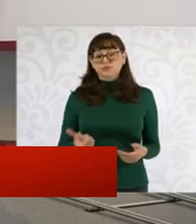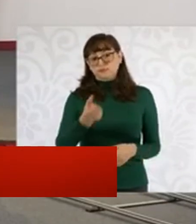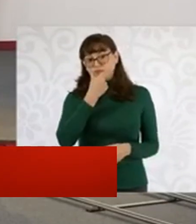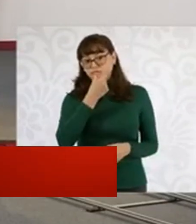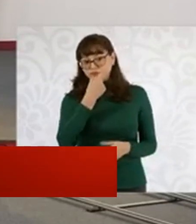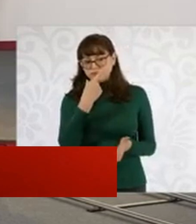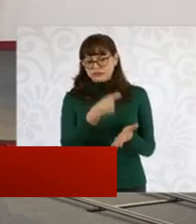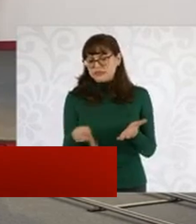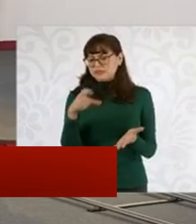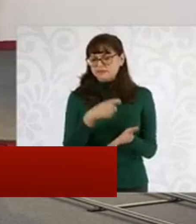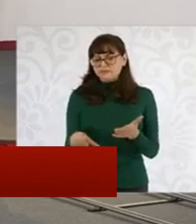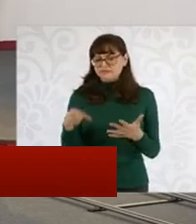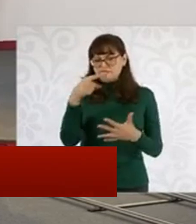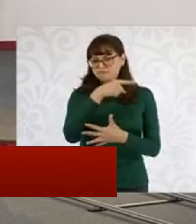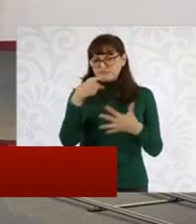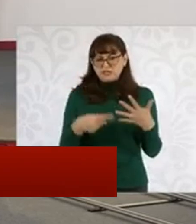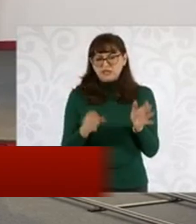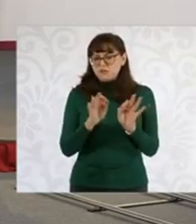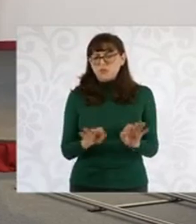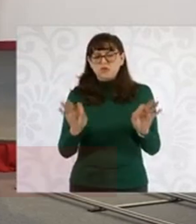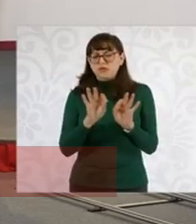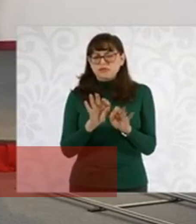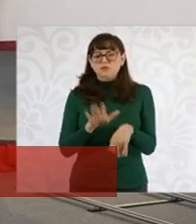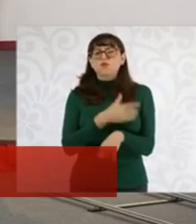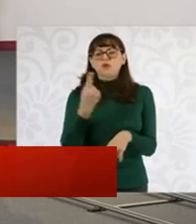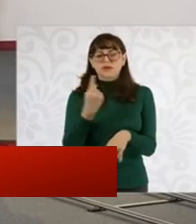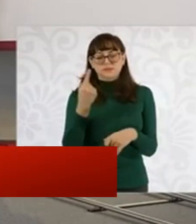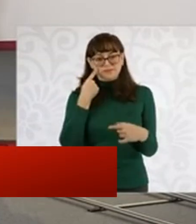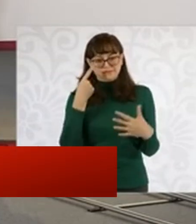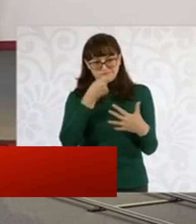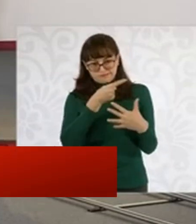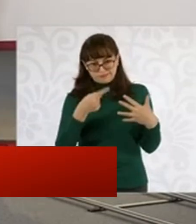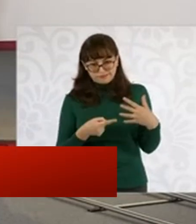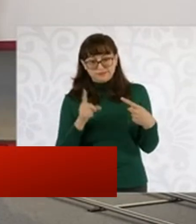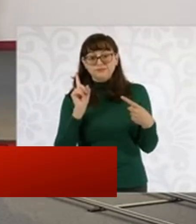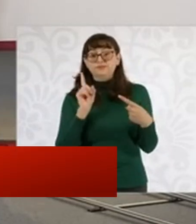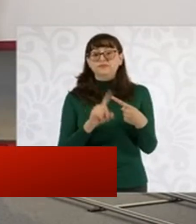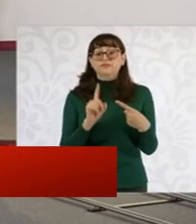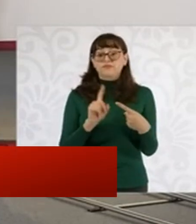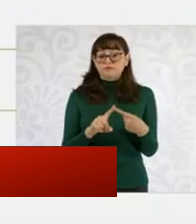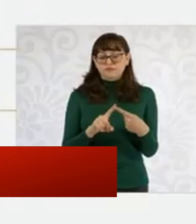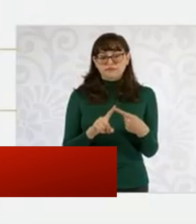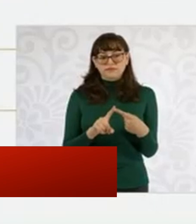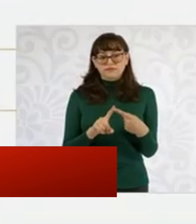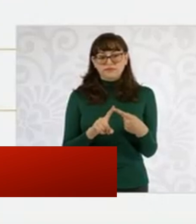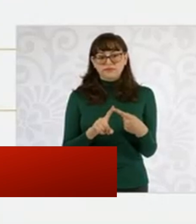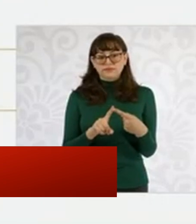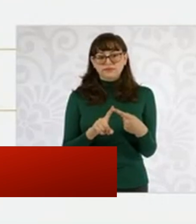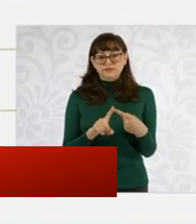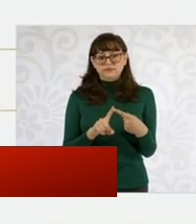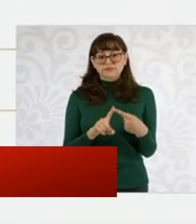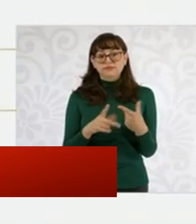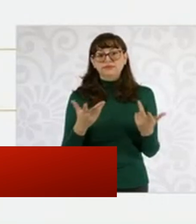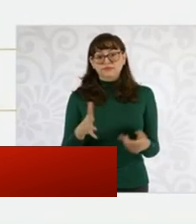medicamentos? Están enunciados en esta diapositiva. El primero es que es un aspecto fundamental en